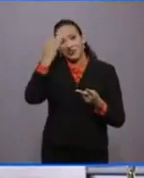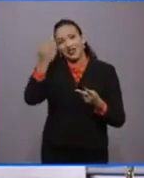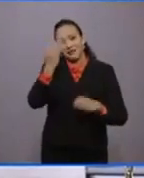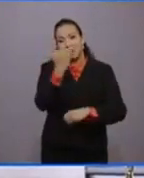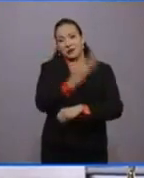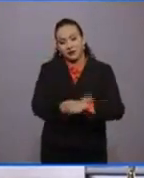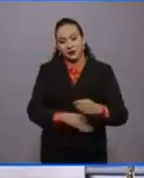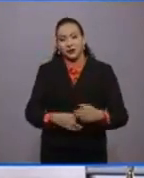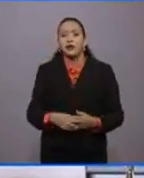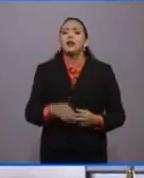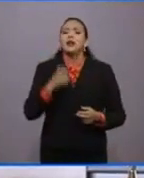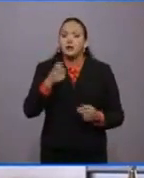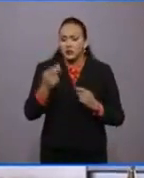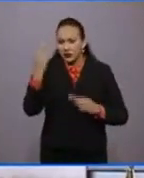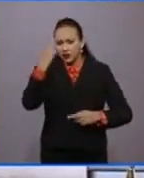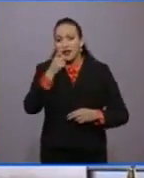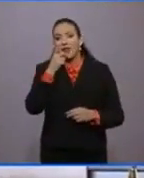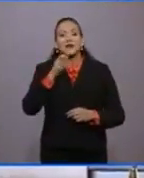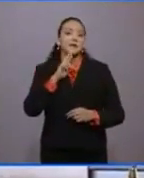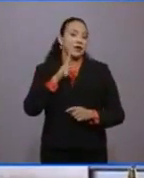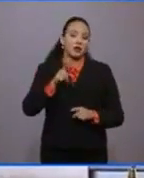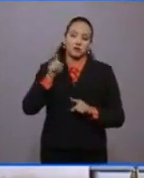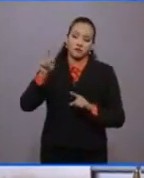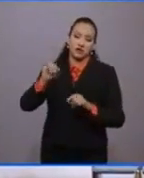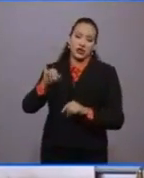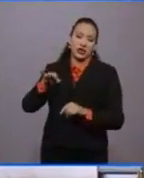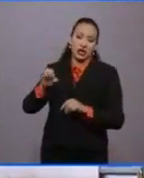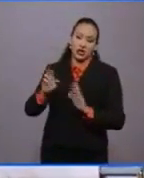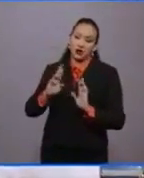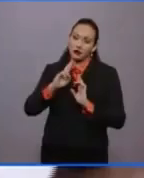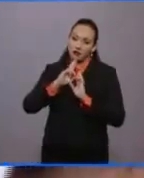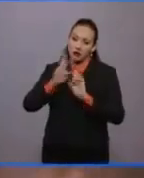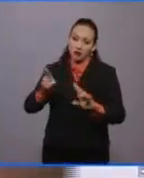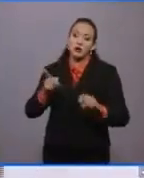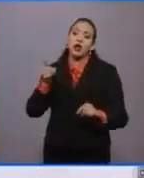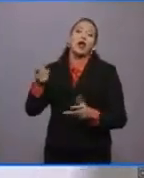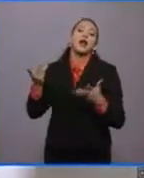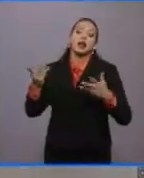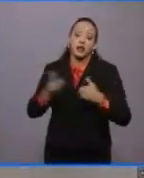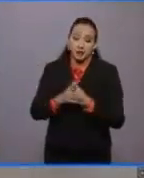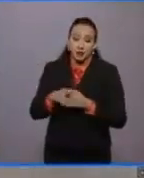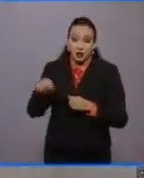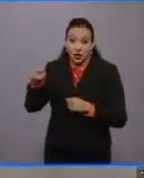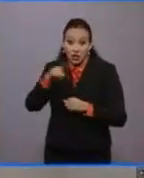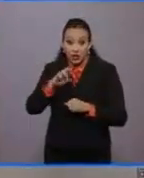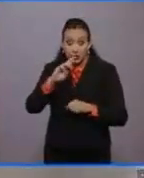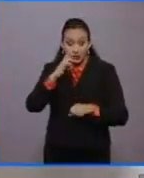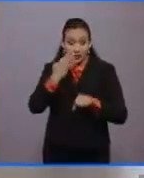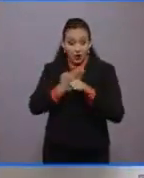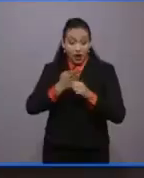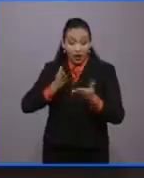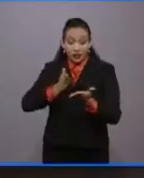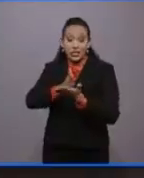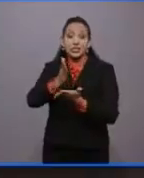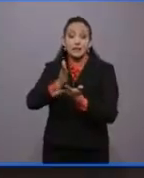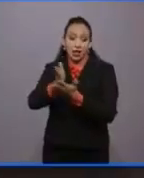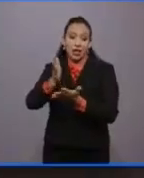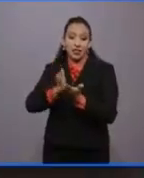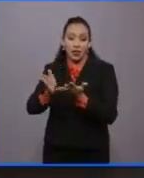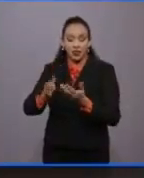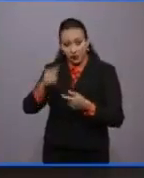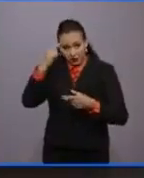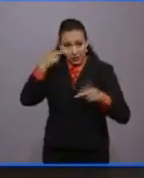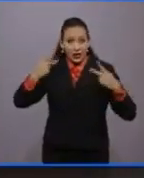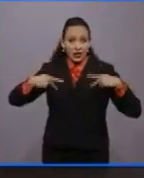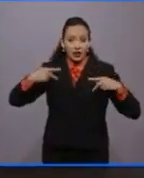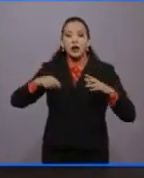normatividad, corresponde al Consejo General del INE dar respuestas sobre las medidas de accesibilidad implementadas, incluyendo la posibilidad